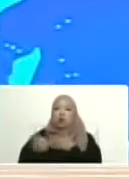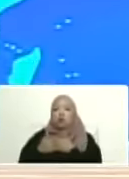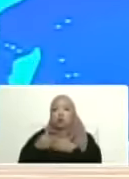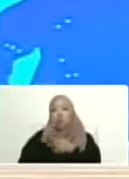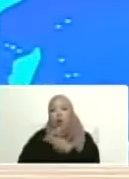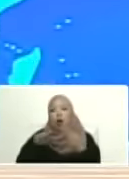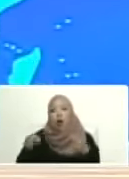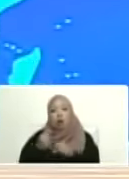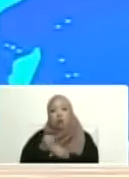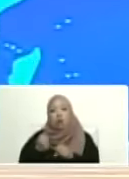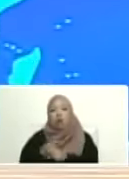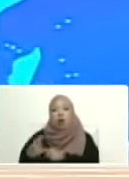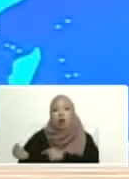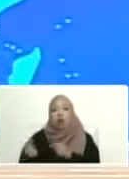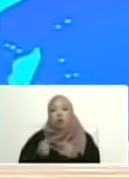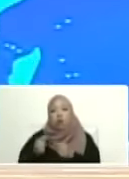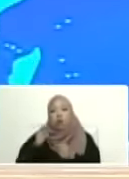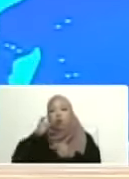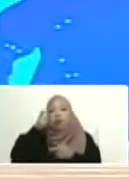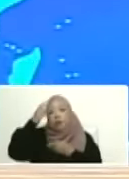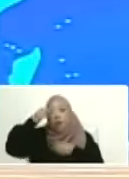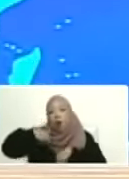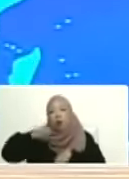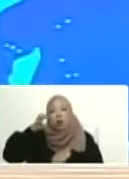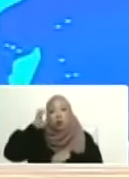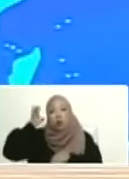consensuado del Acuerdo de Ginebra.